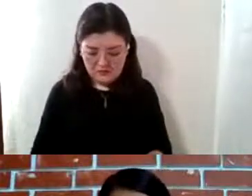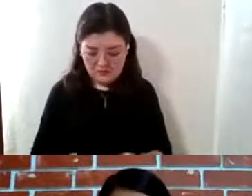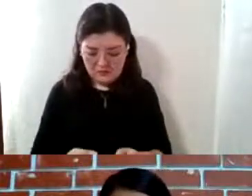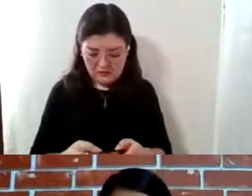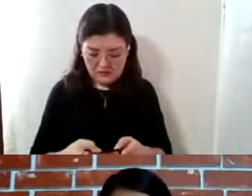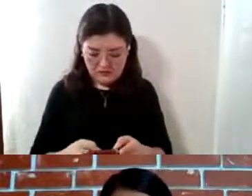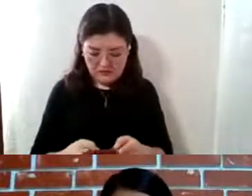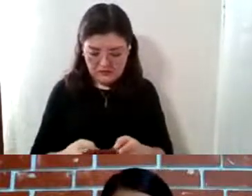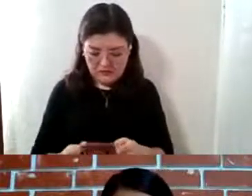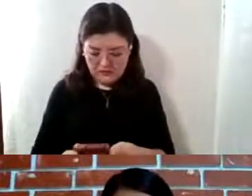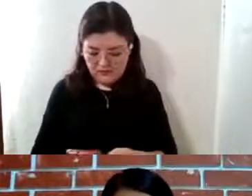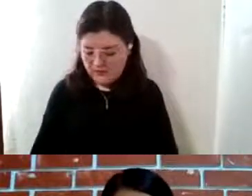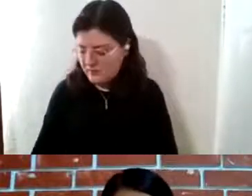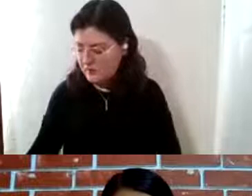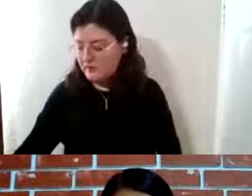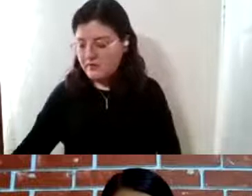Buenas tardes a todos y a todos.